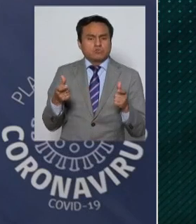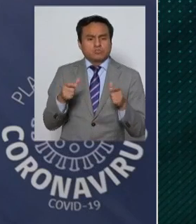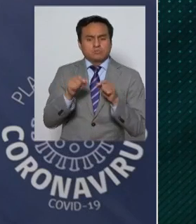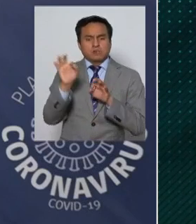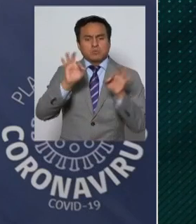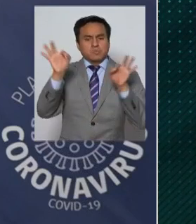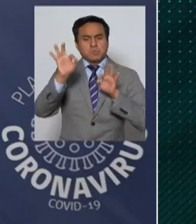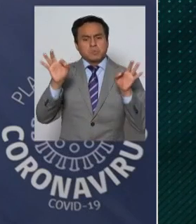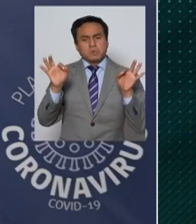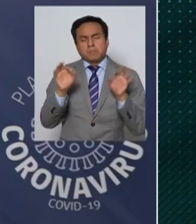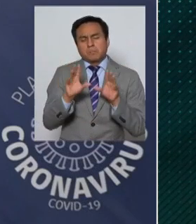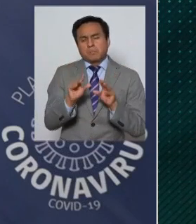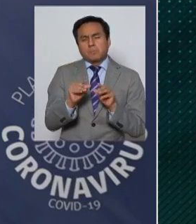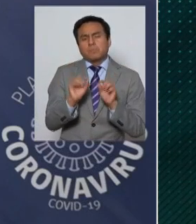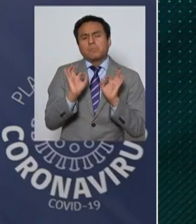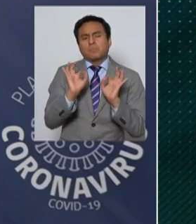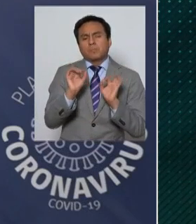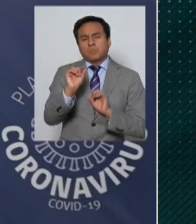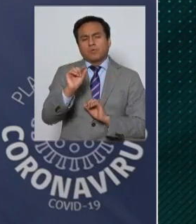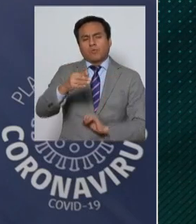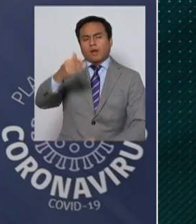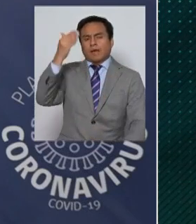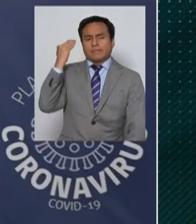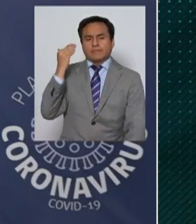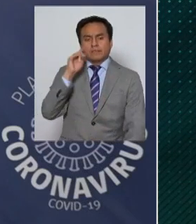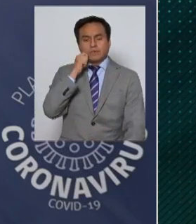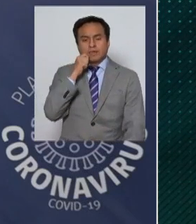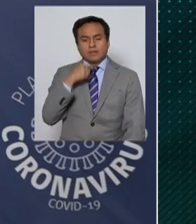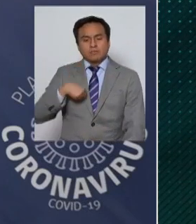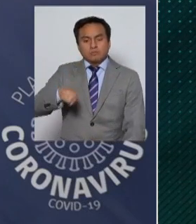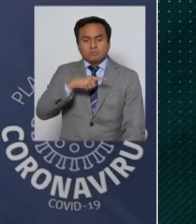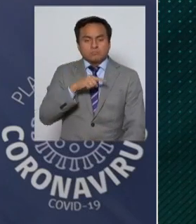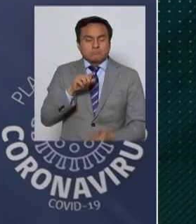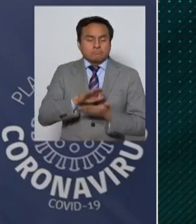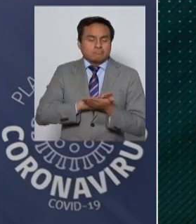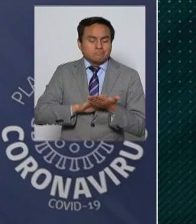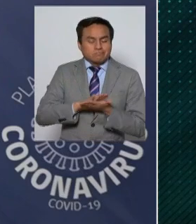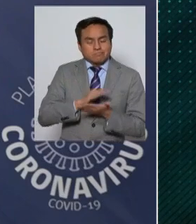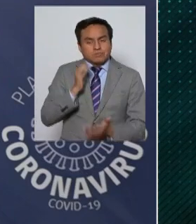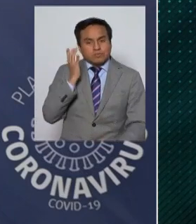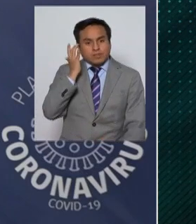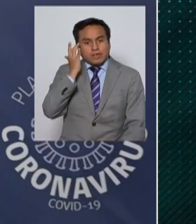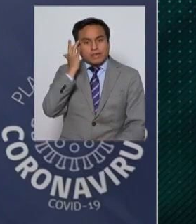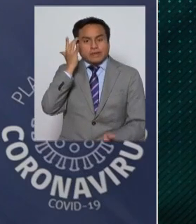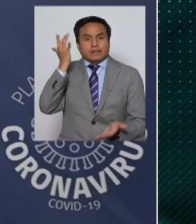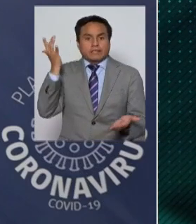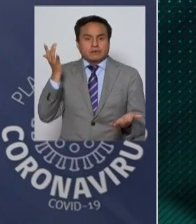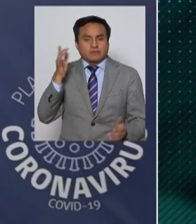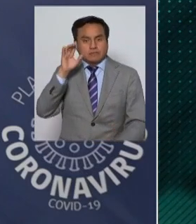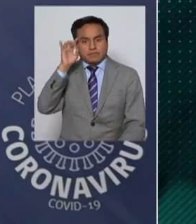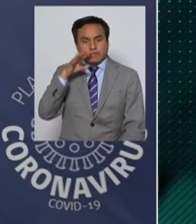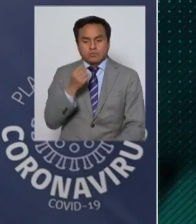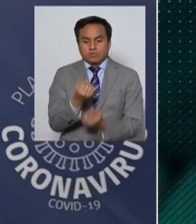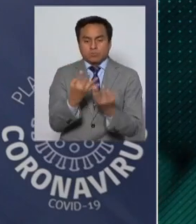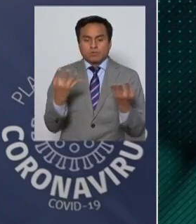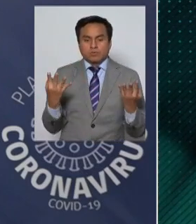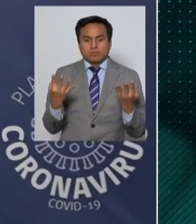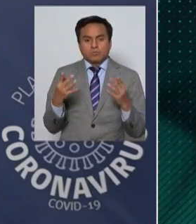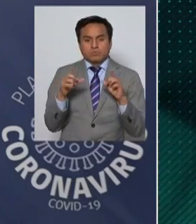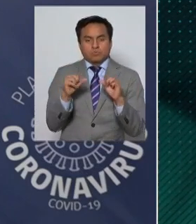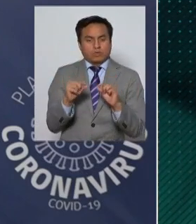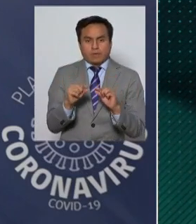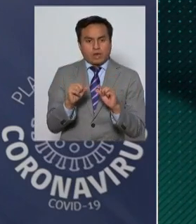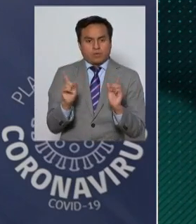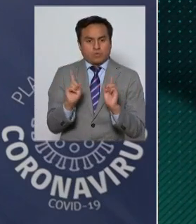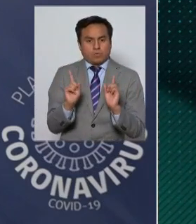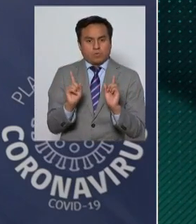circulación viral, de manera tal que nos alegraría, y perdón que lo diga de esa manera, saber que el número no es tan bajo